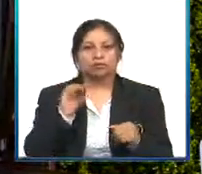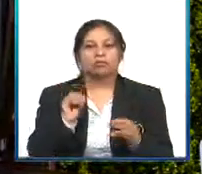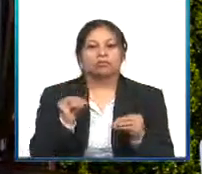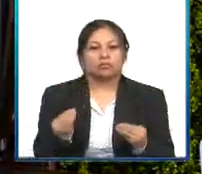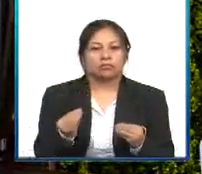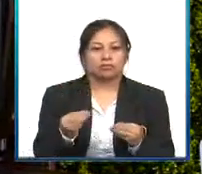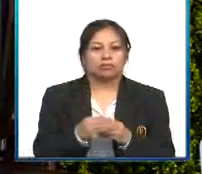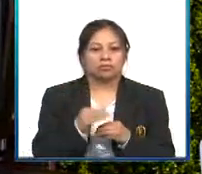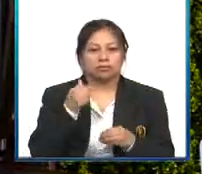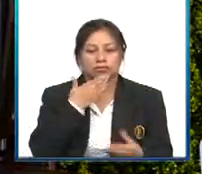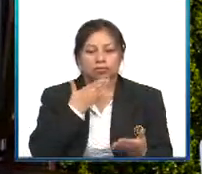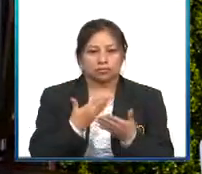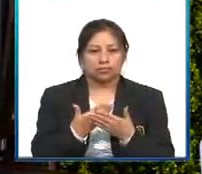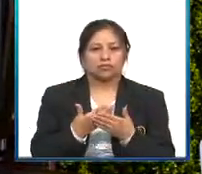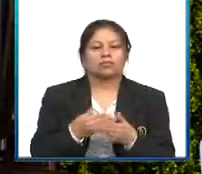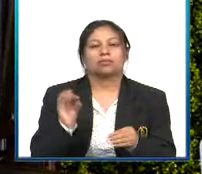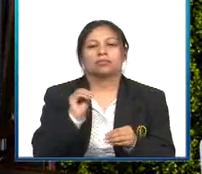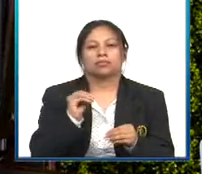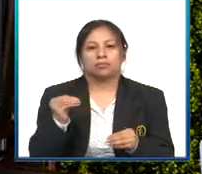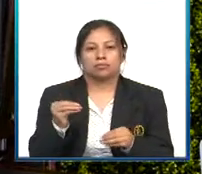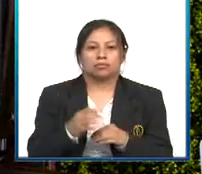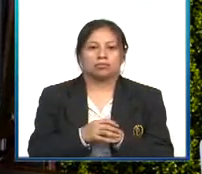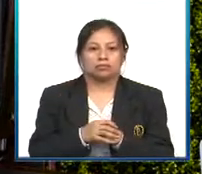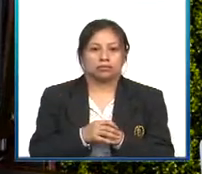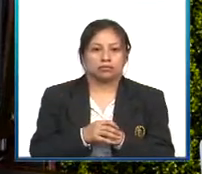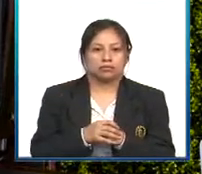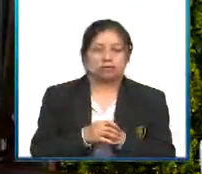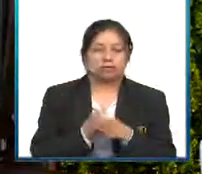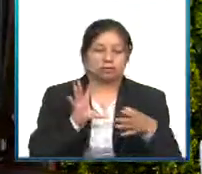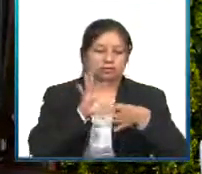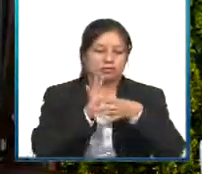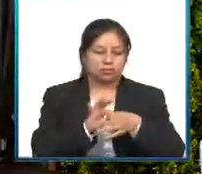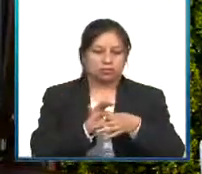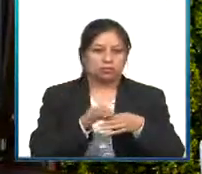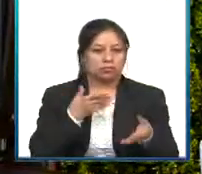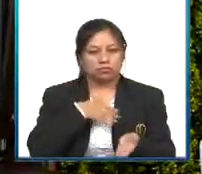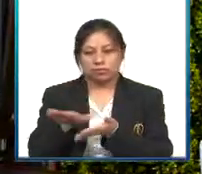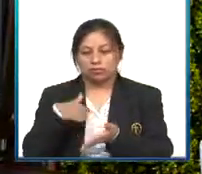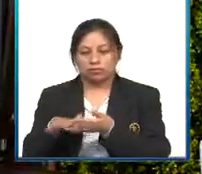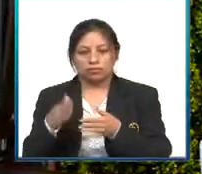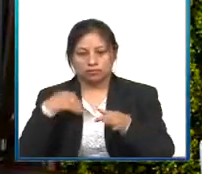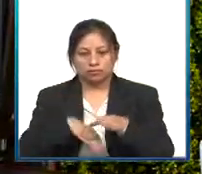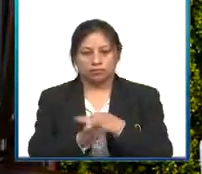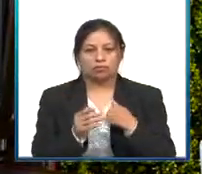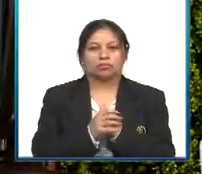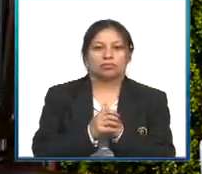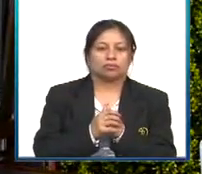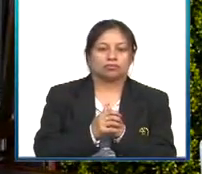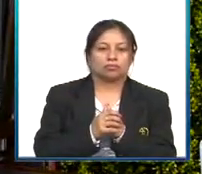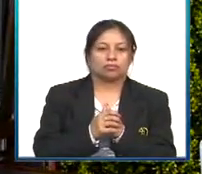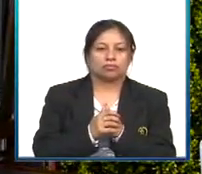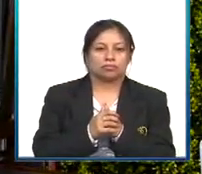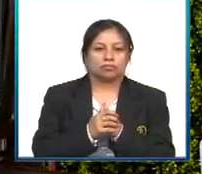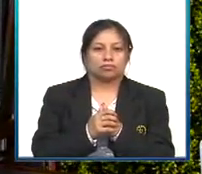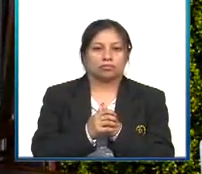esto gracias a que ese candado se logró quitar a través de este